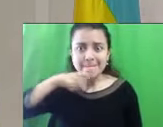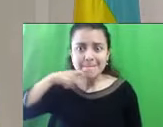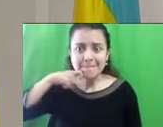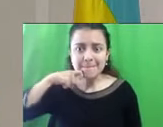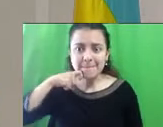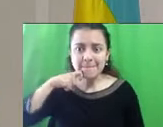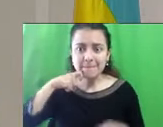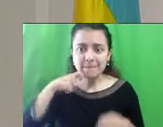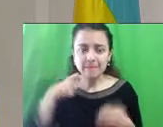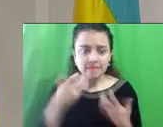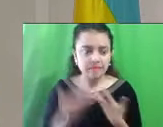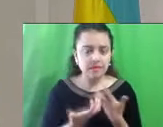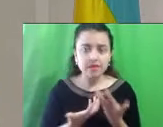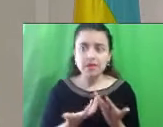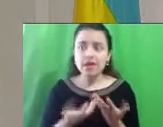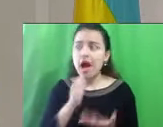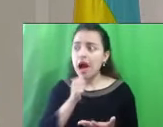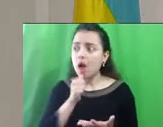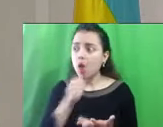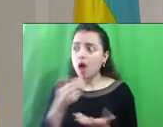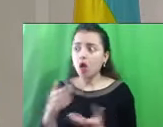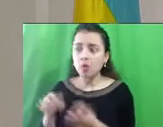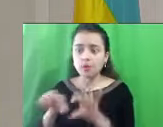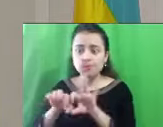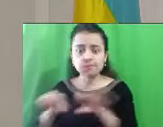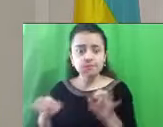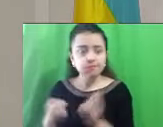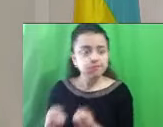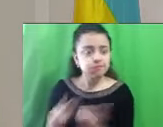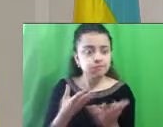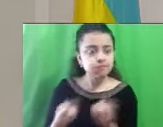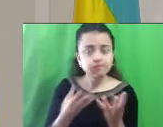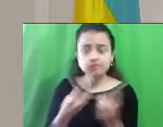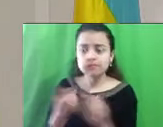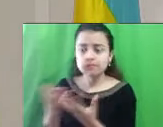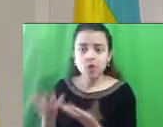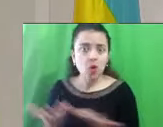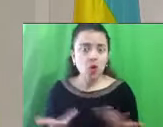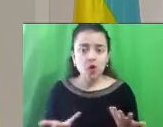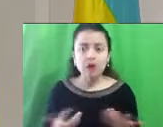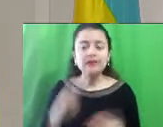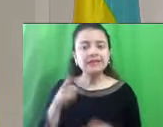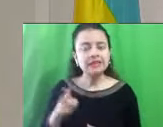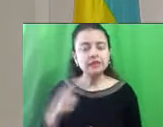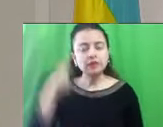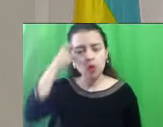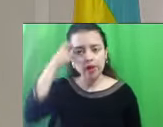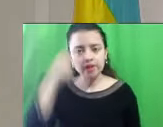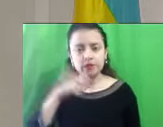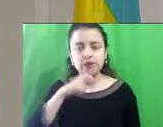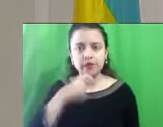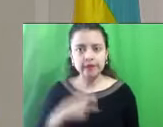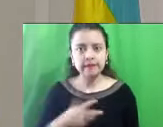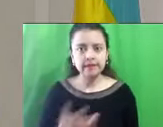en las acciones para continuar brindando la prestación del servicio de agua. Hay que aclarar